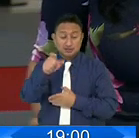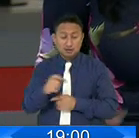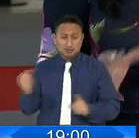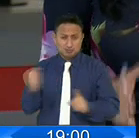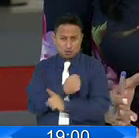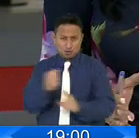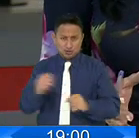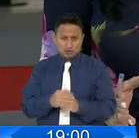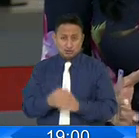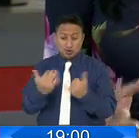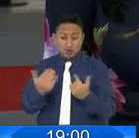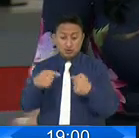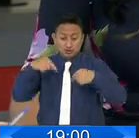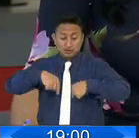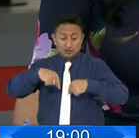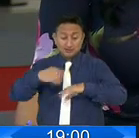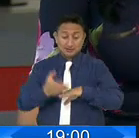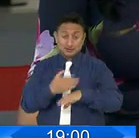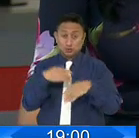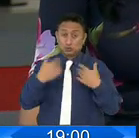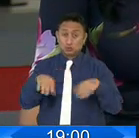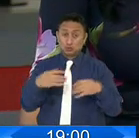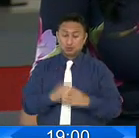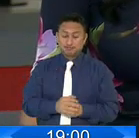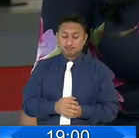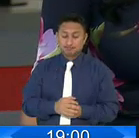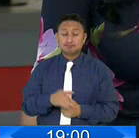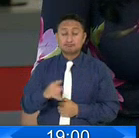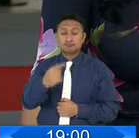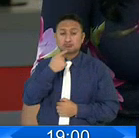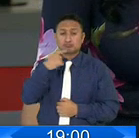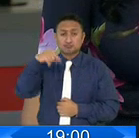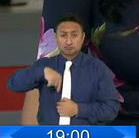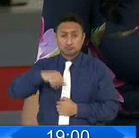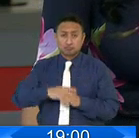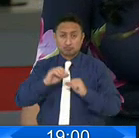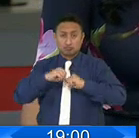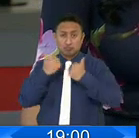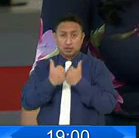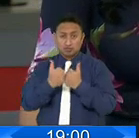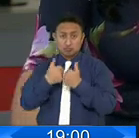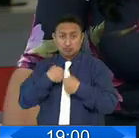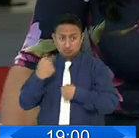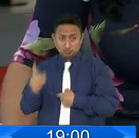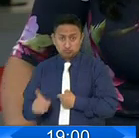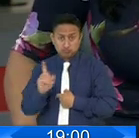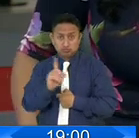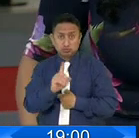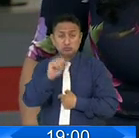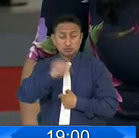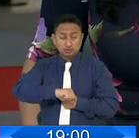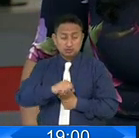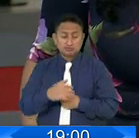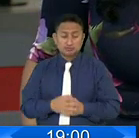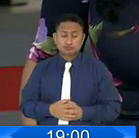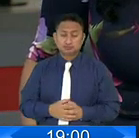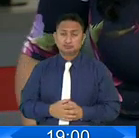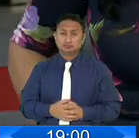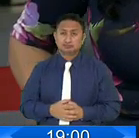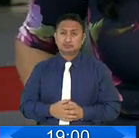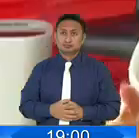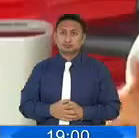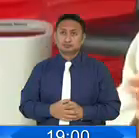violencia que se han suscitado en las últimas horas. Romo dijo que sí acudirá al legislativo en el caso de presentarse un juicio político en su